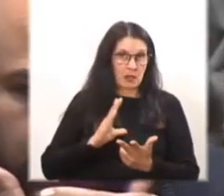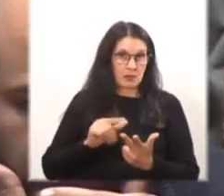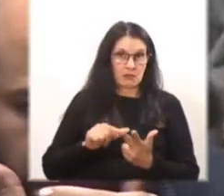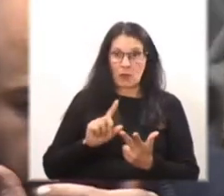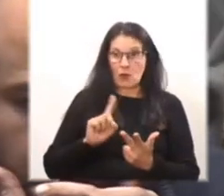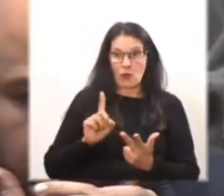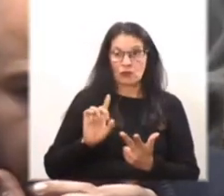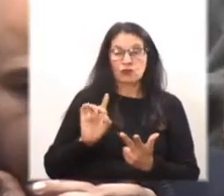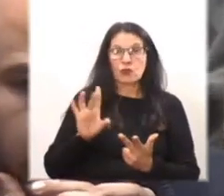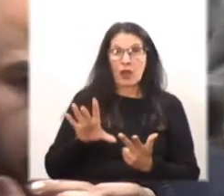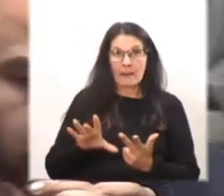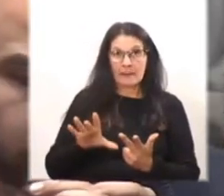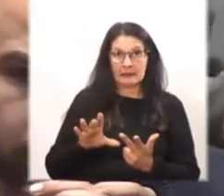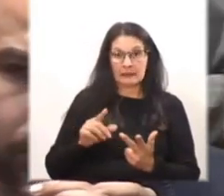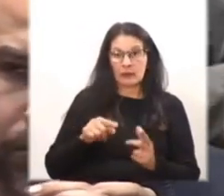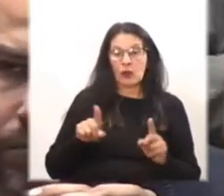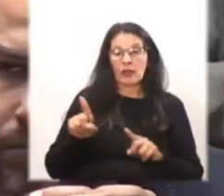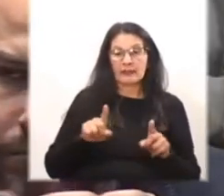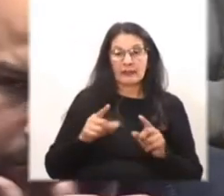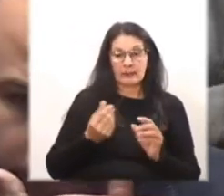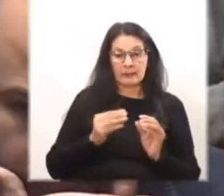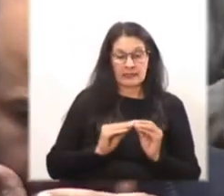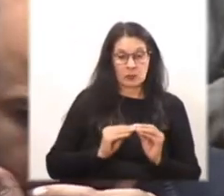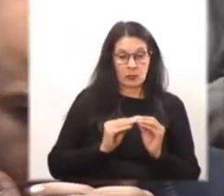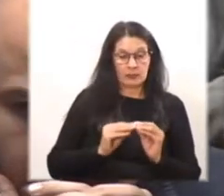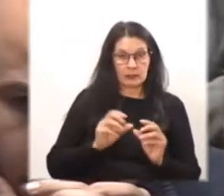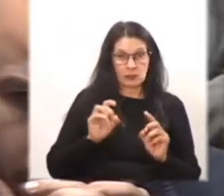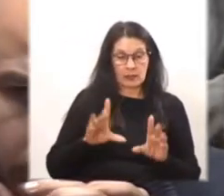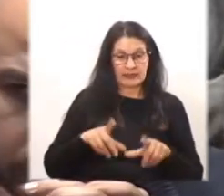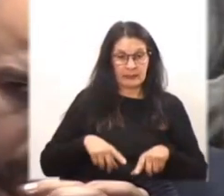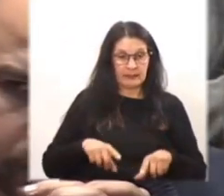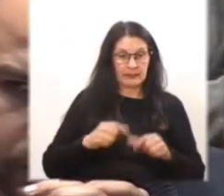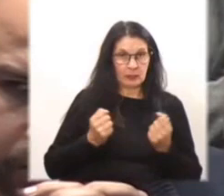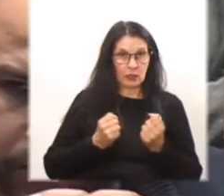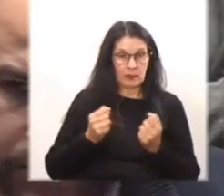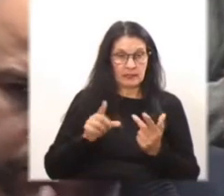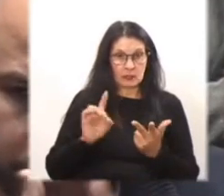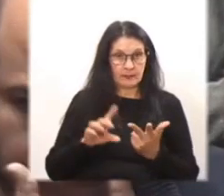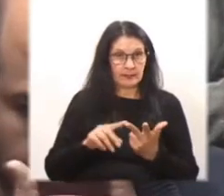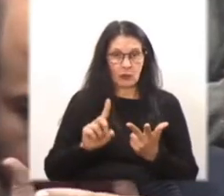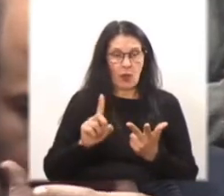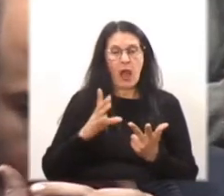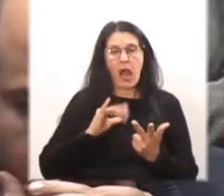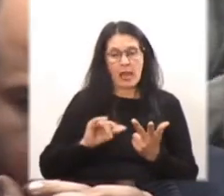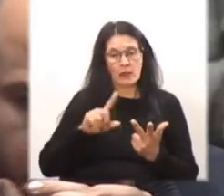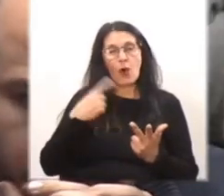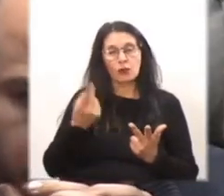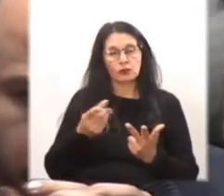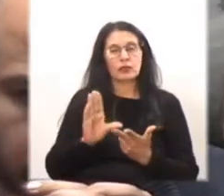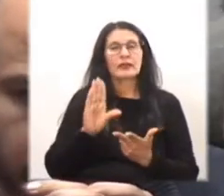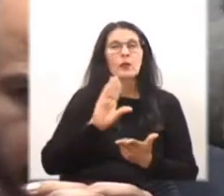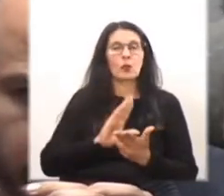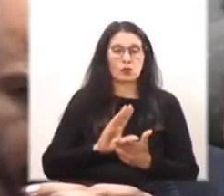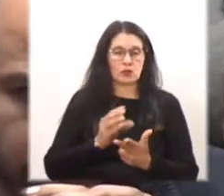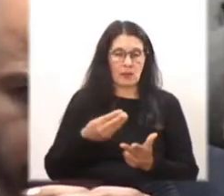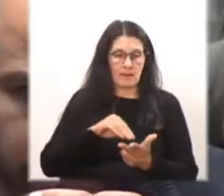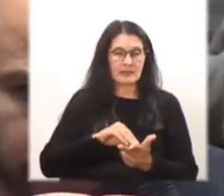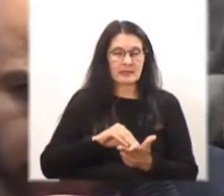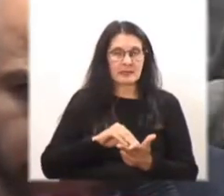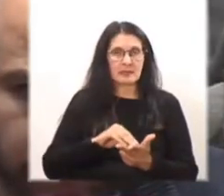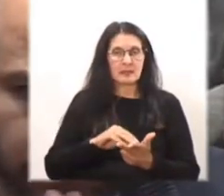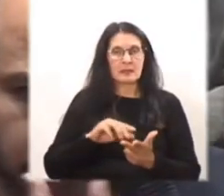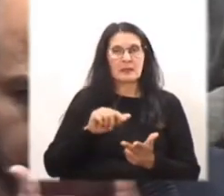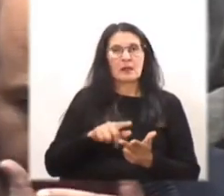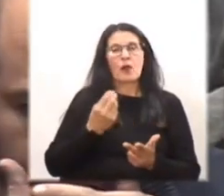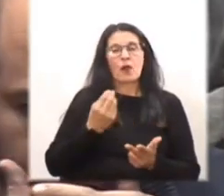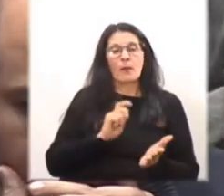los que dirige presupuestalmente el Ministerio de Economía, sino otros recursos que eventualmente ingresen, como por ejemplo el